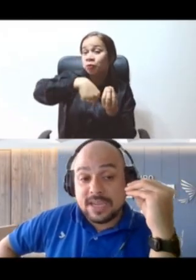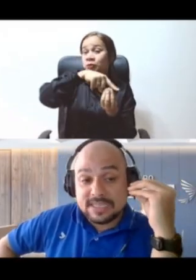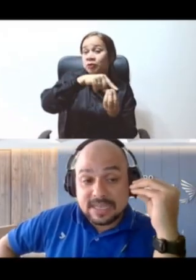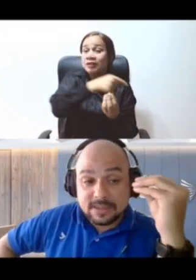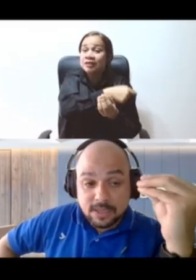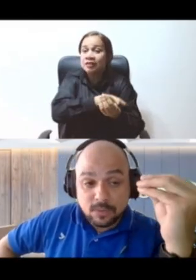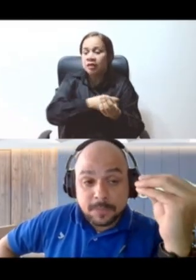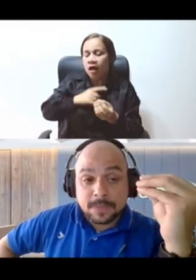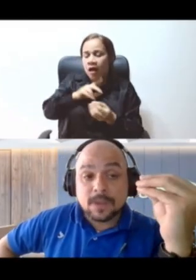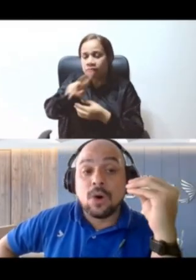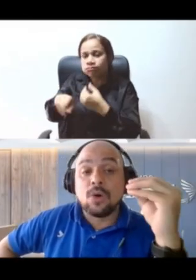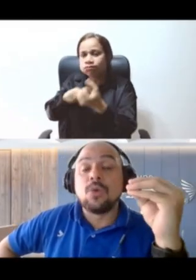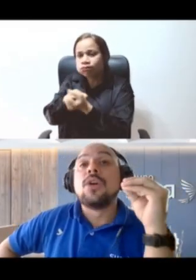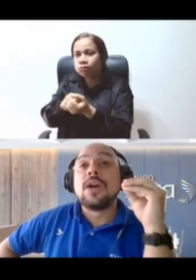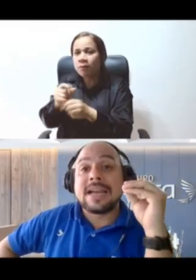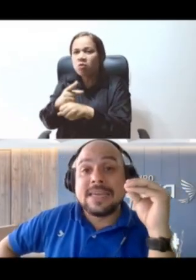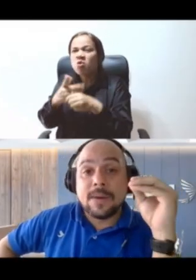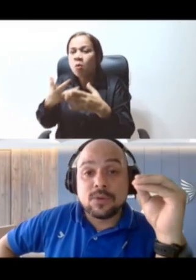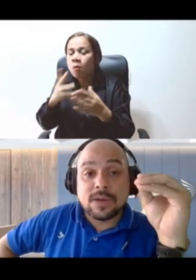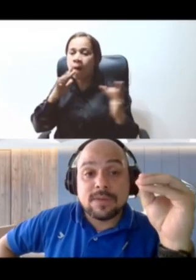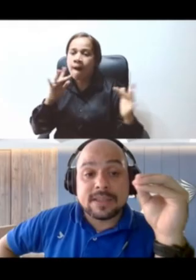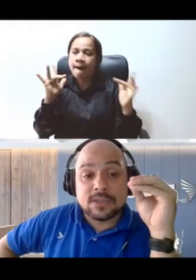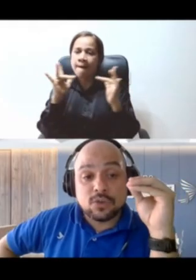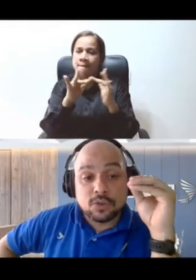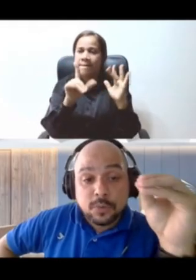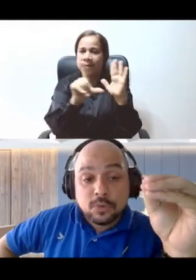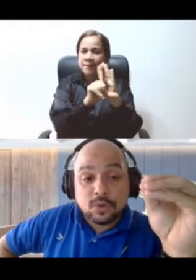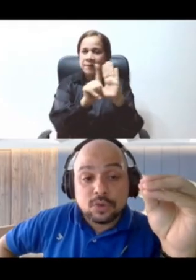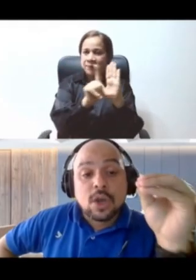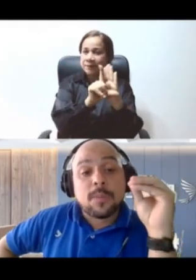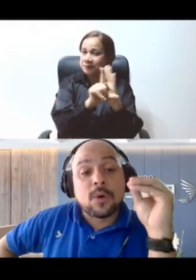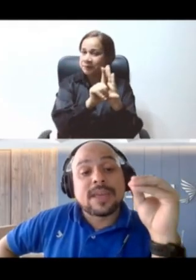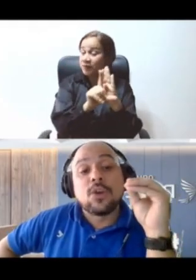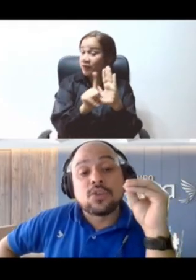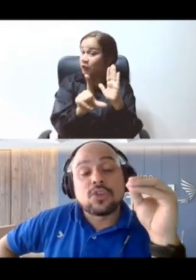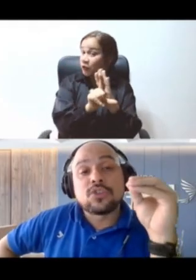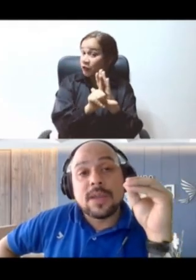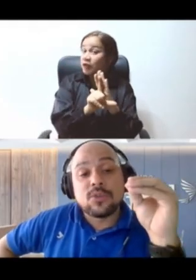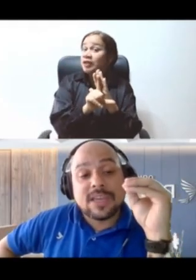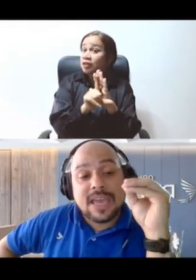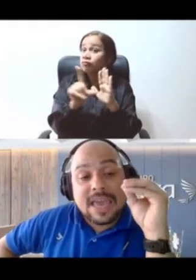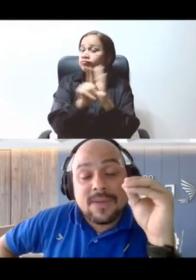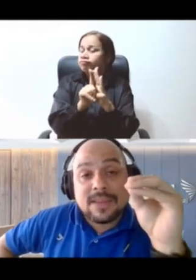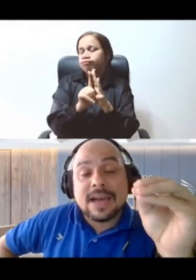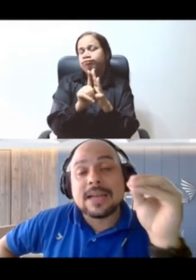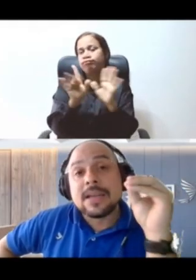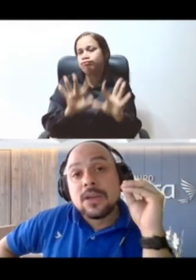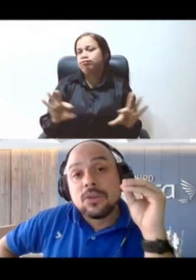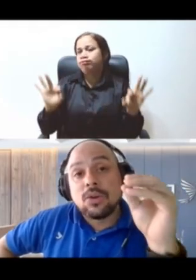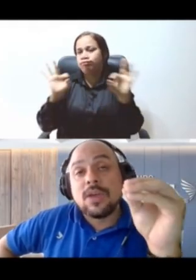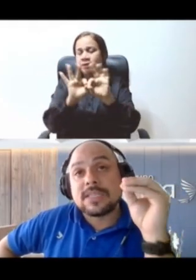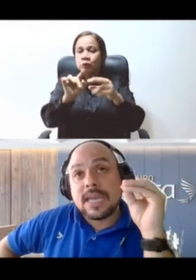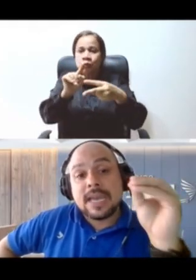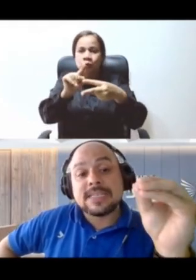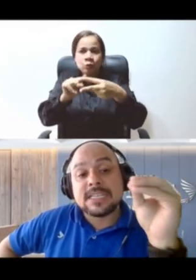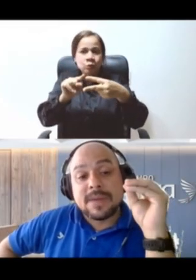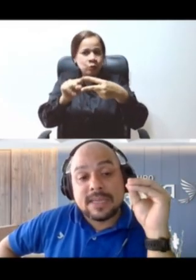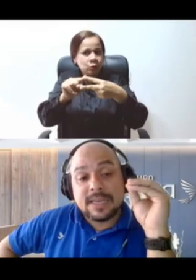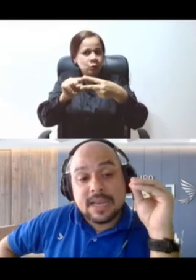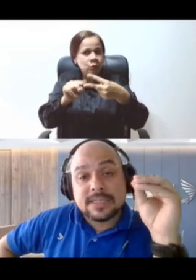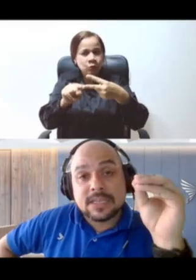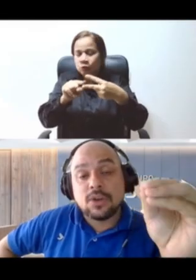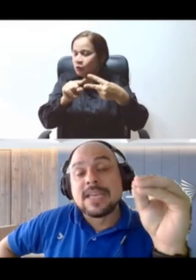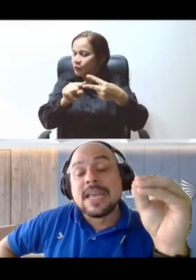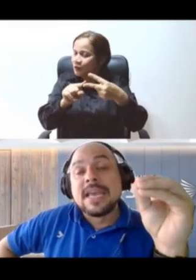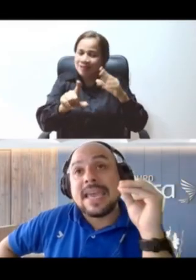un proceso legislativo. Ojo, aquí vamos a hablar de estos 2 puntos porque nosotros tenemos que evitar todas